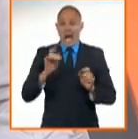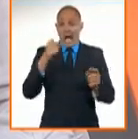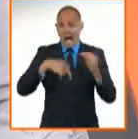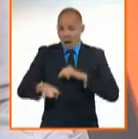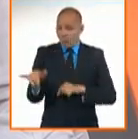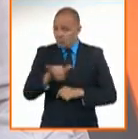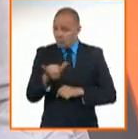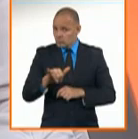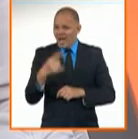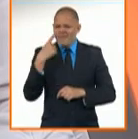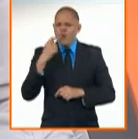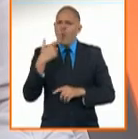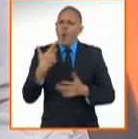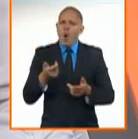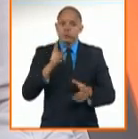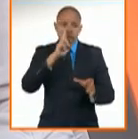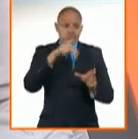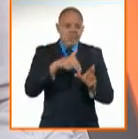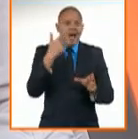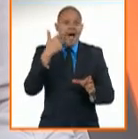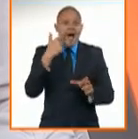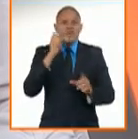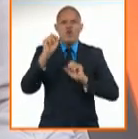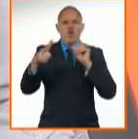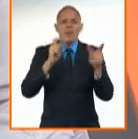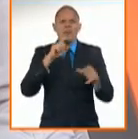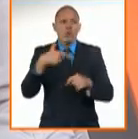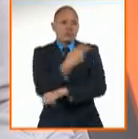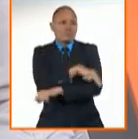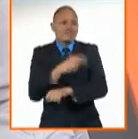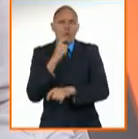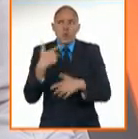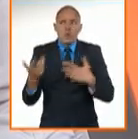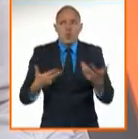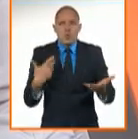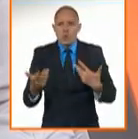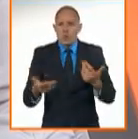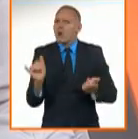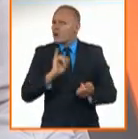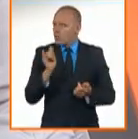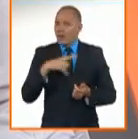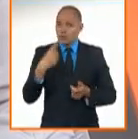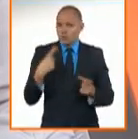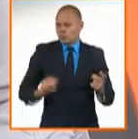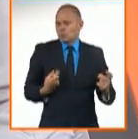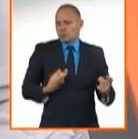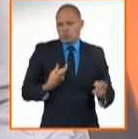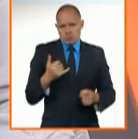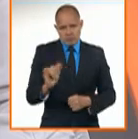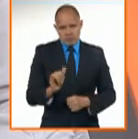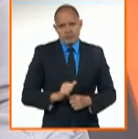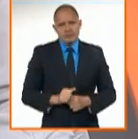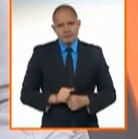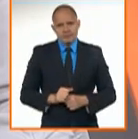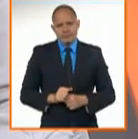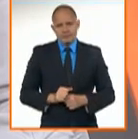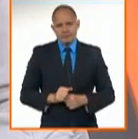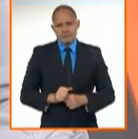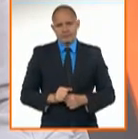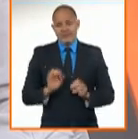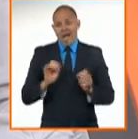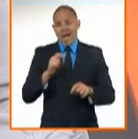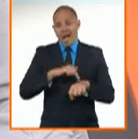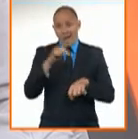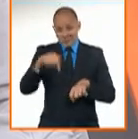situación de los combustibles estamos buscando vías que permitan estabilizar la situación de combustible y que ante esta situación difícil que tenemos